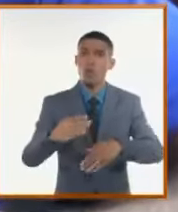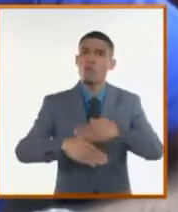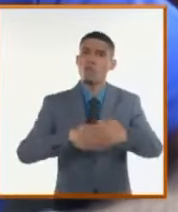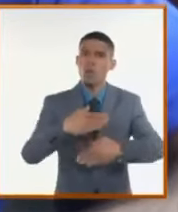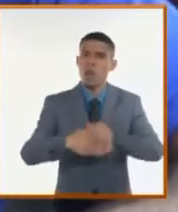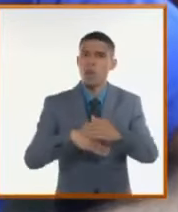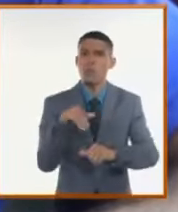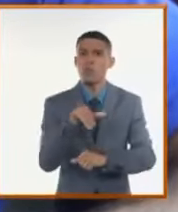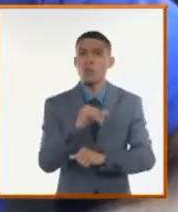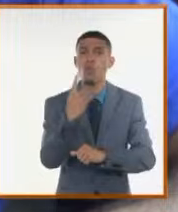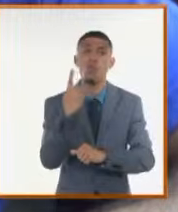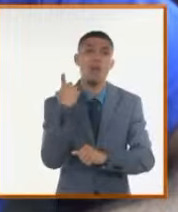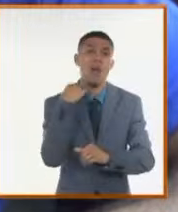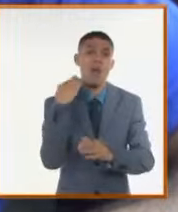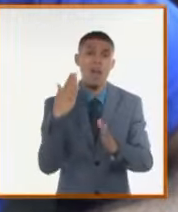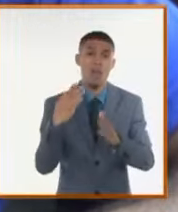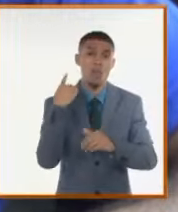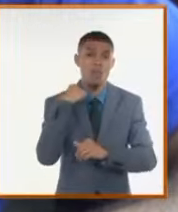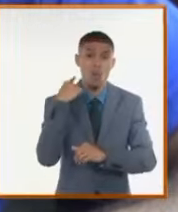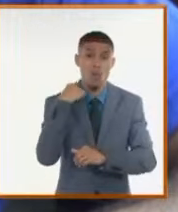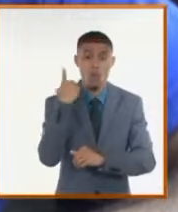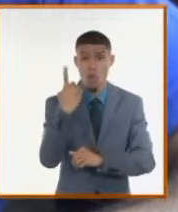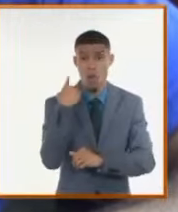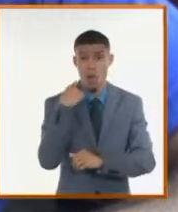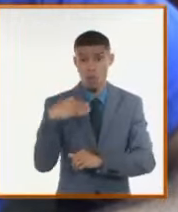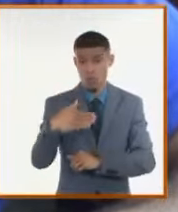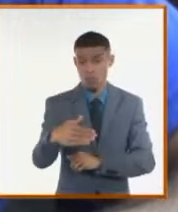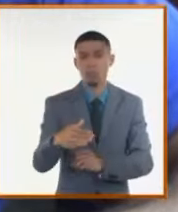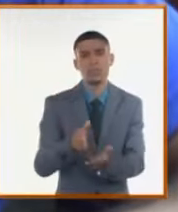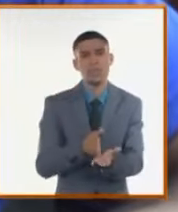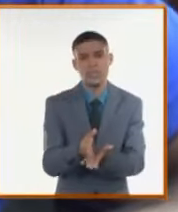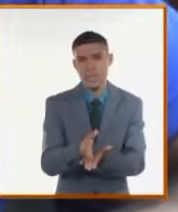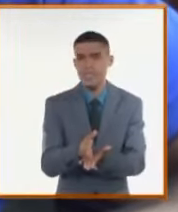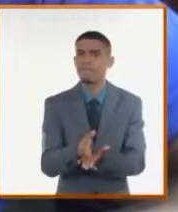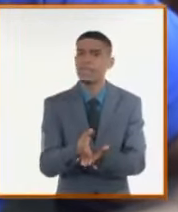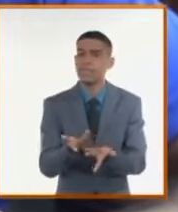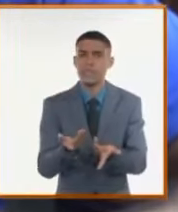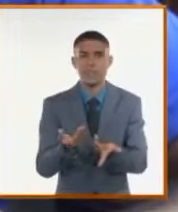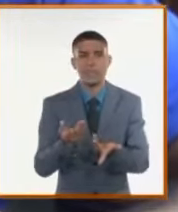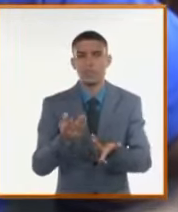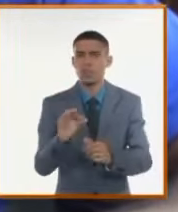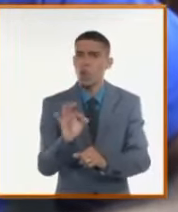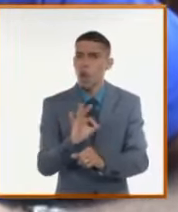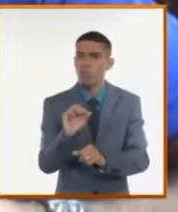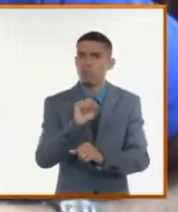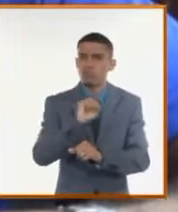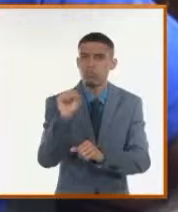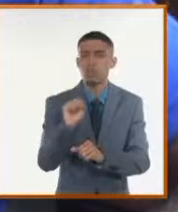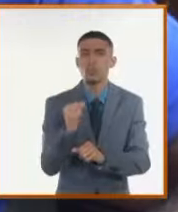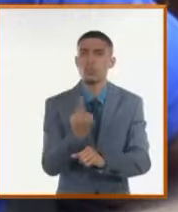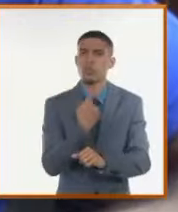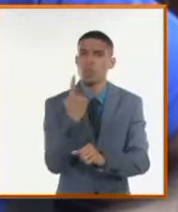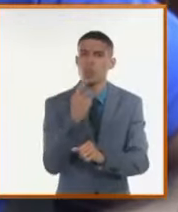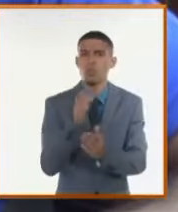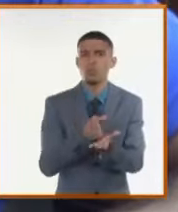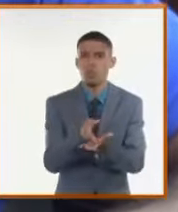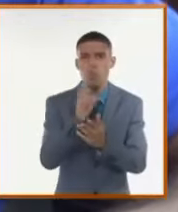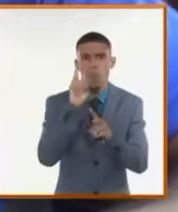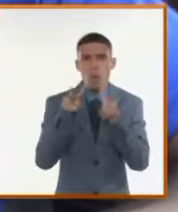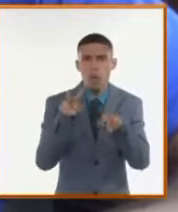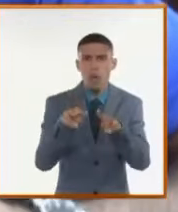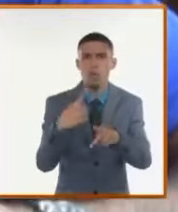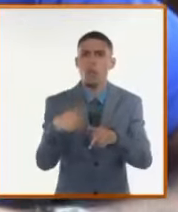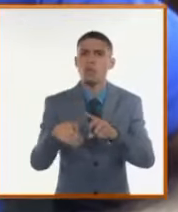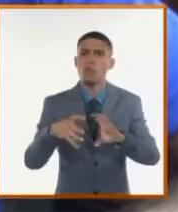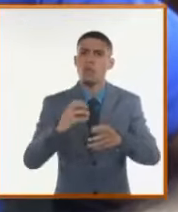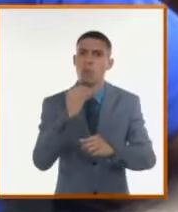s ha pasado de un año a otro y lo seguimos sufriendo pero seguimos buscando estrategias productivas buscando otras alternativas